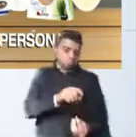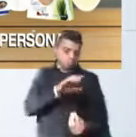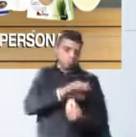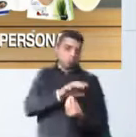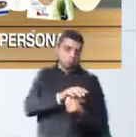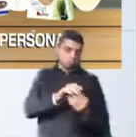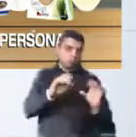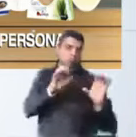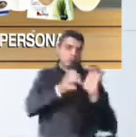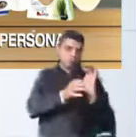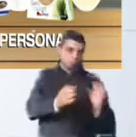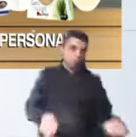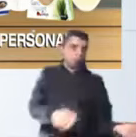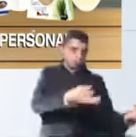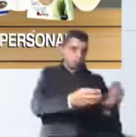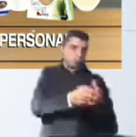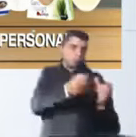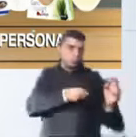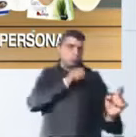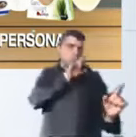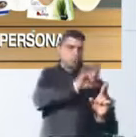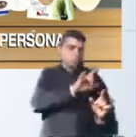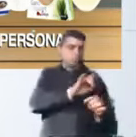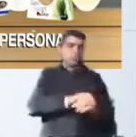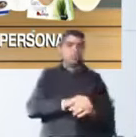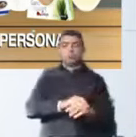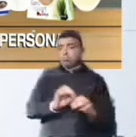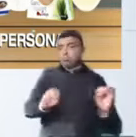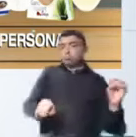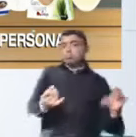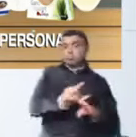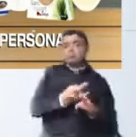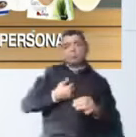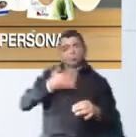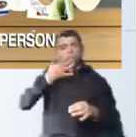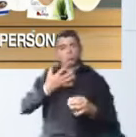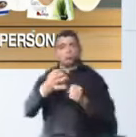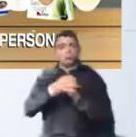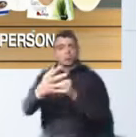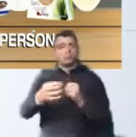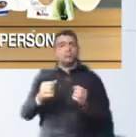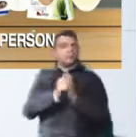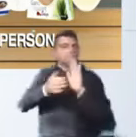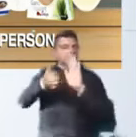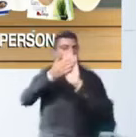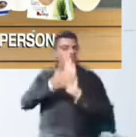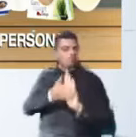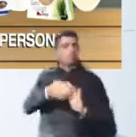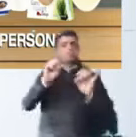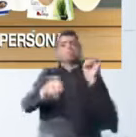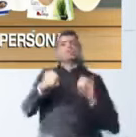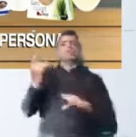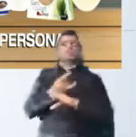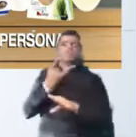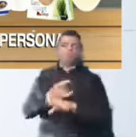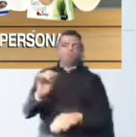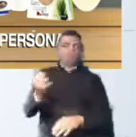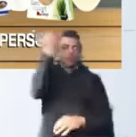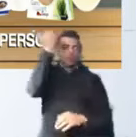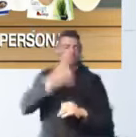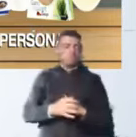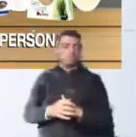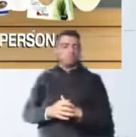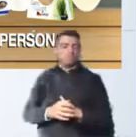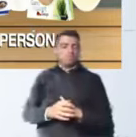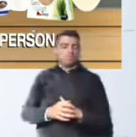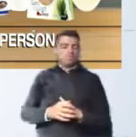que definitivamente usted tiene toda la evidencia para poder utilizarlo. Dejemos de comprar tanta vitamina